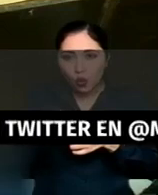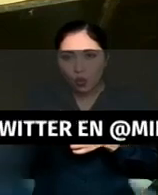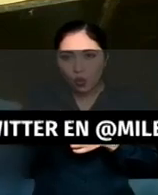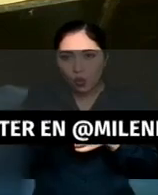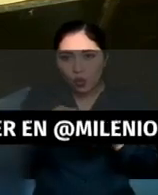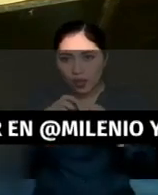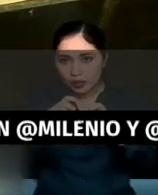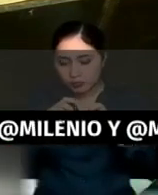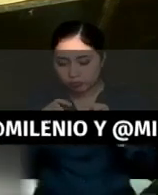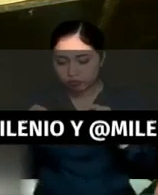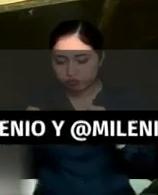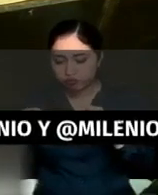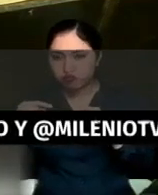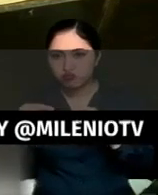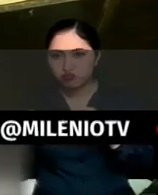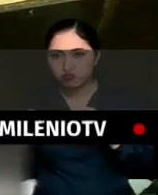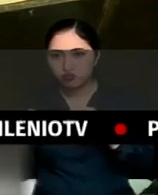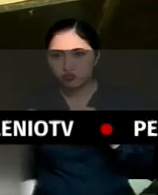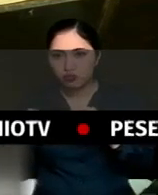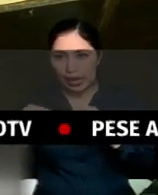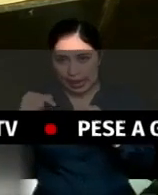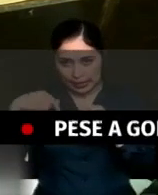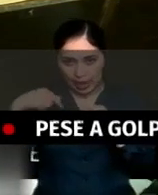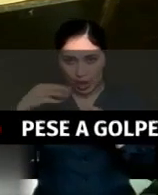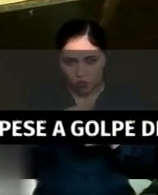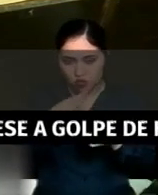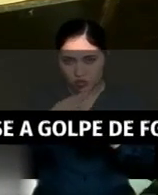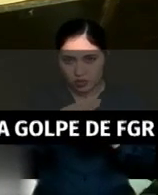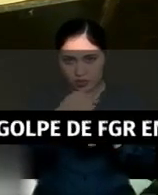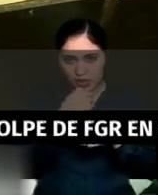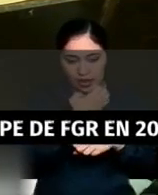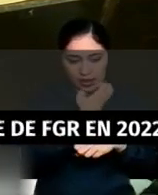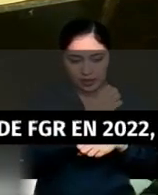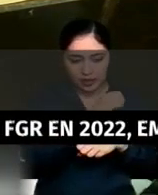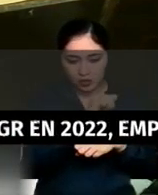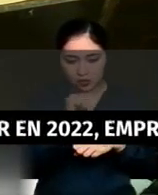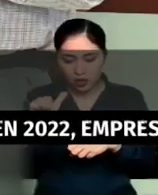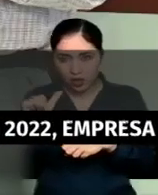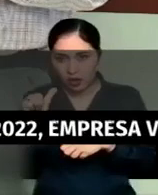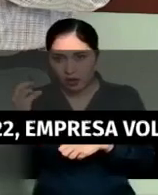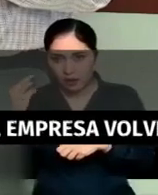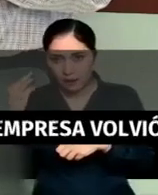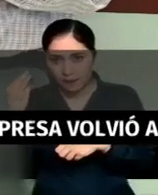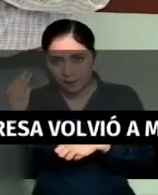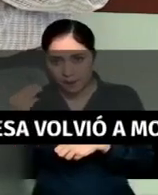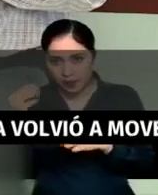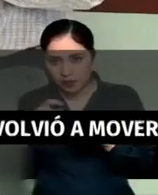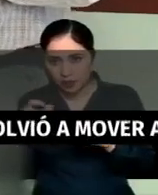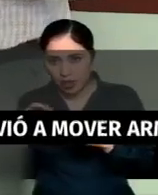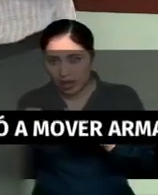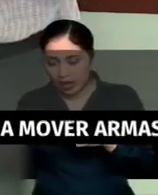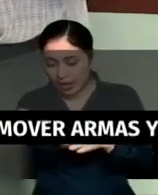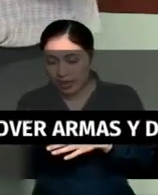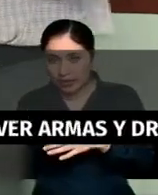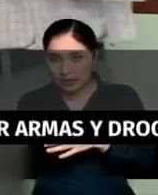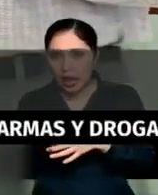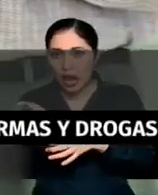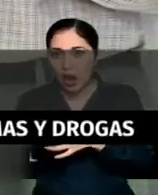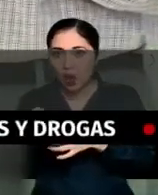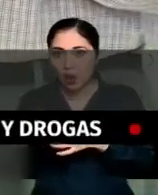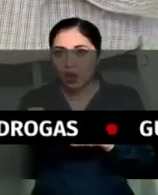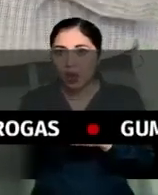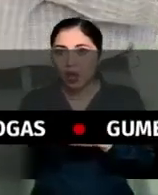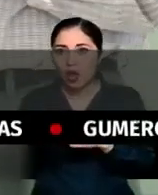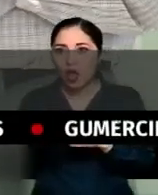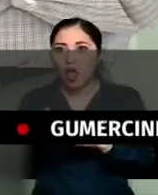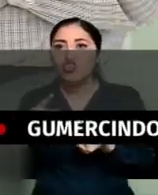de administración y finanzas que el viernes 24 de marzo refleja un ahorro de